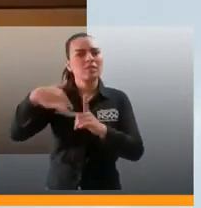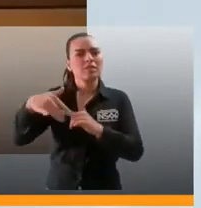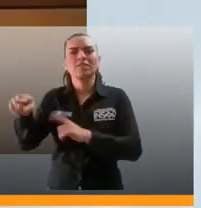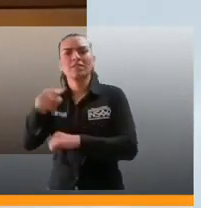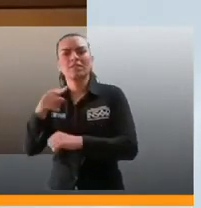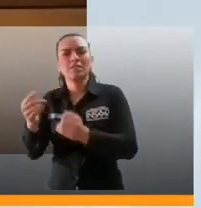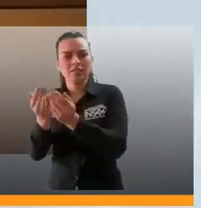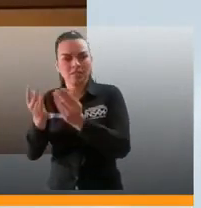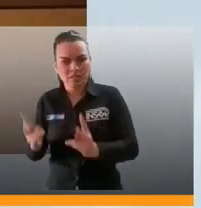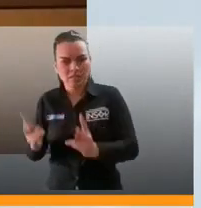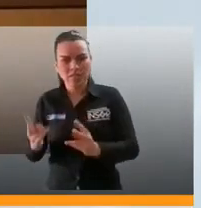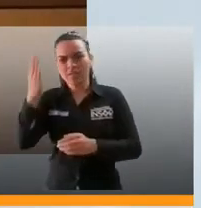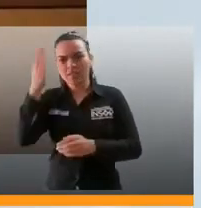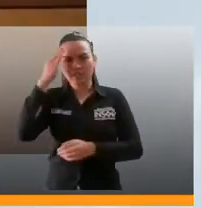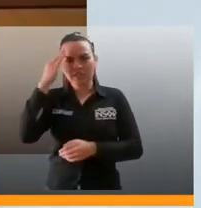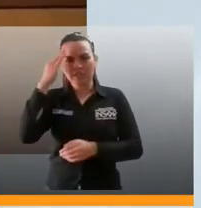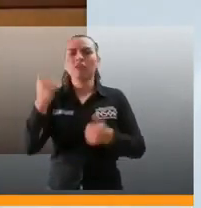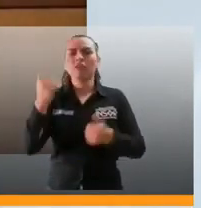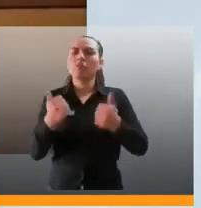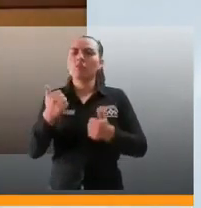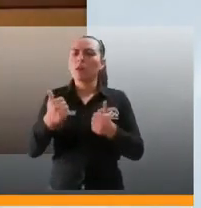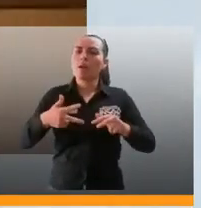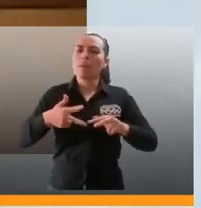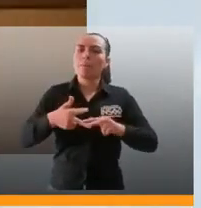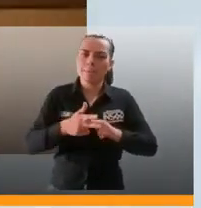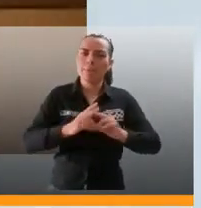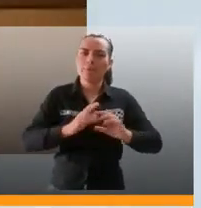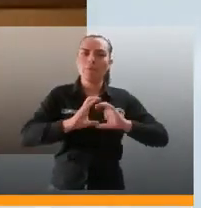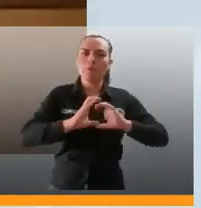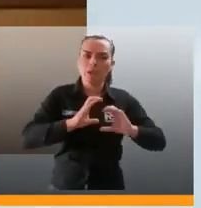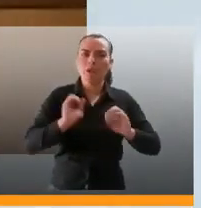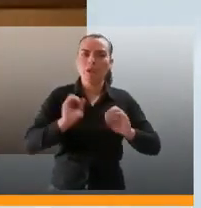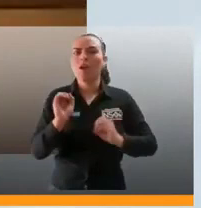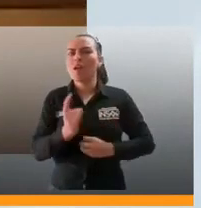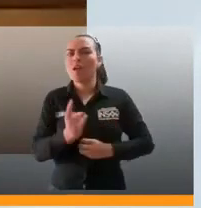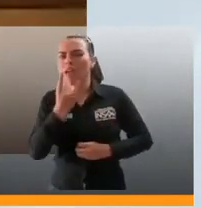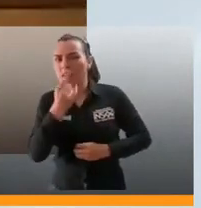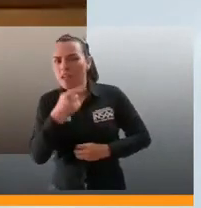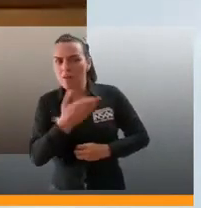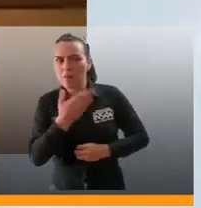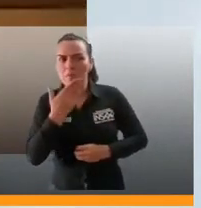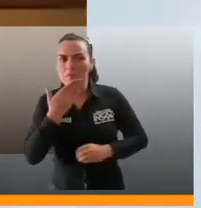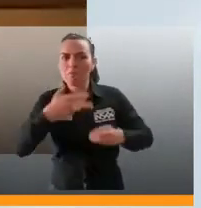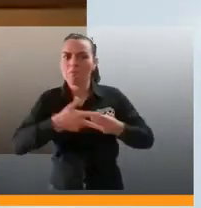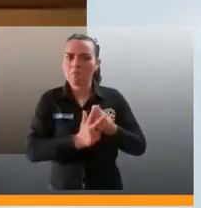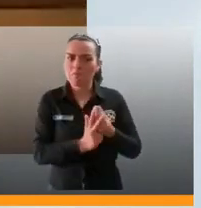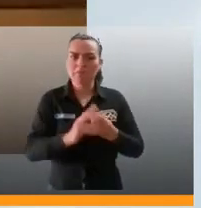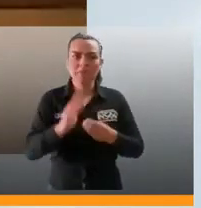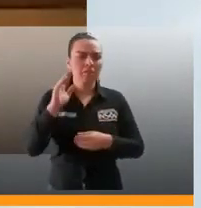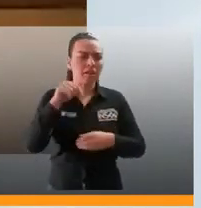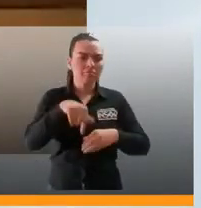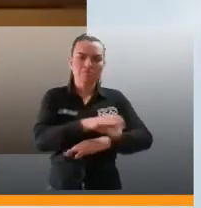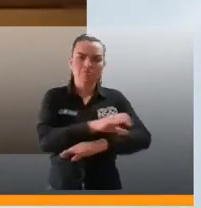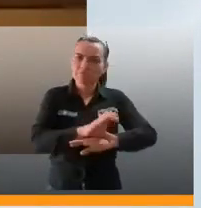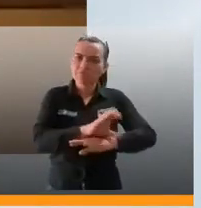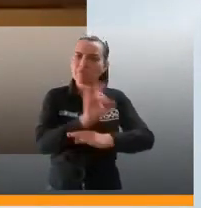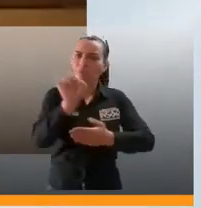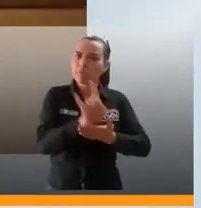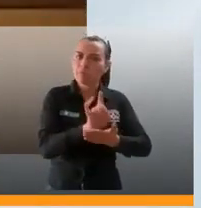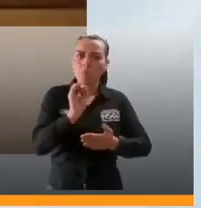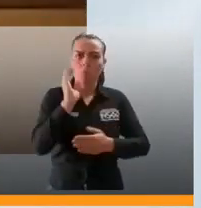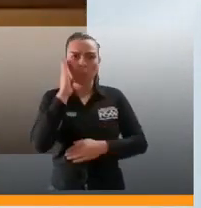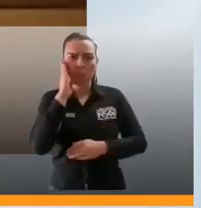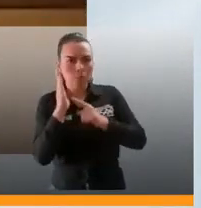de comunicación, de accesibilidad tienen, si tienen las herramientas en sus equipos, cómo desde las universidades han hecho